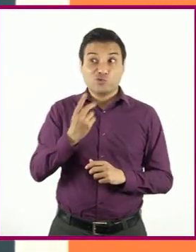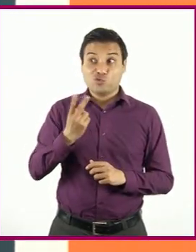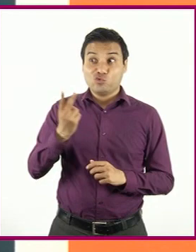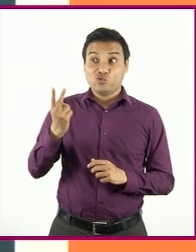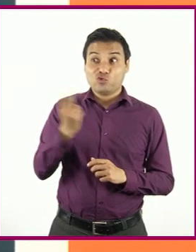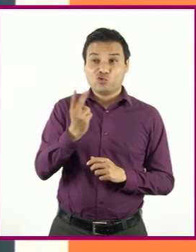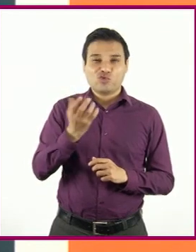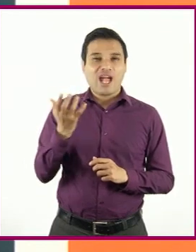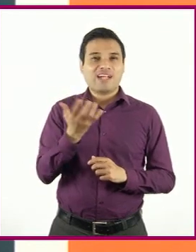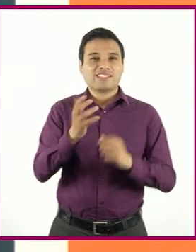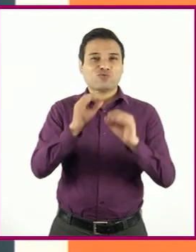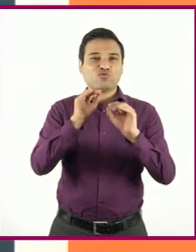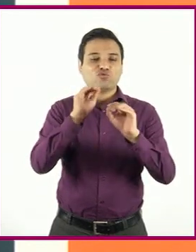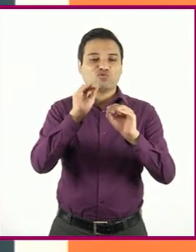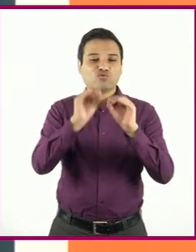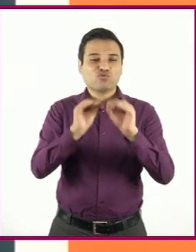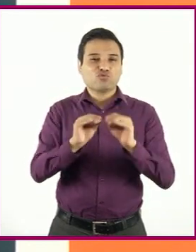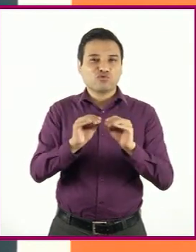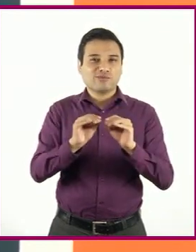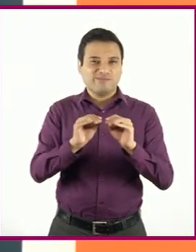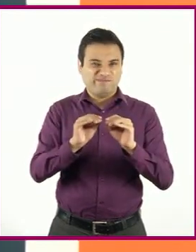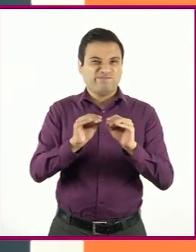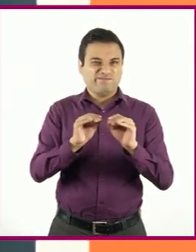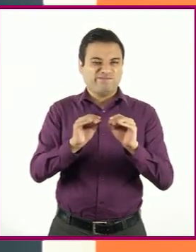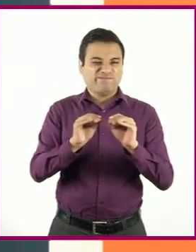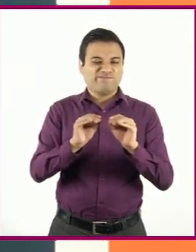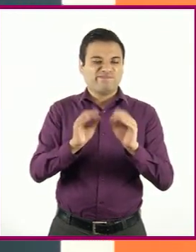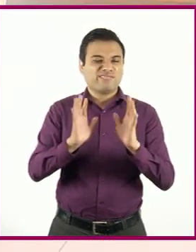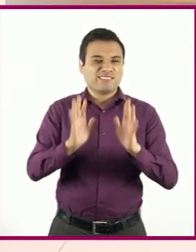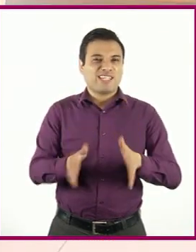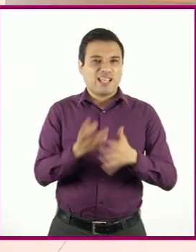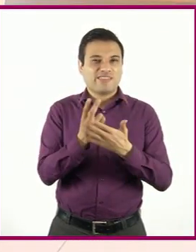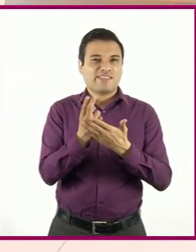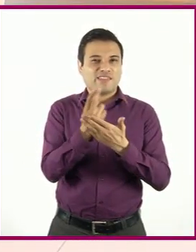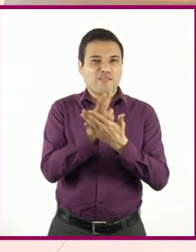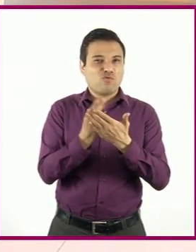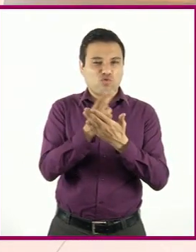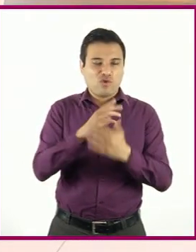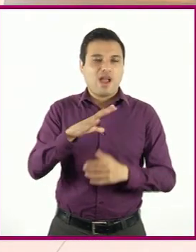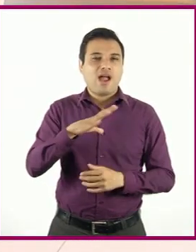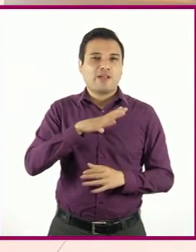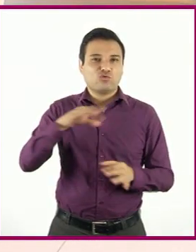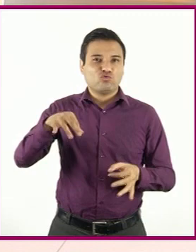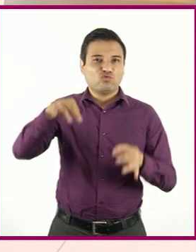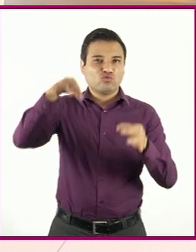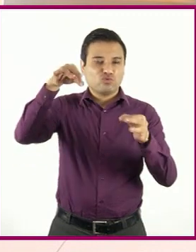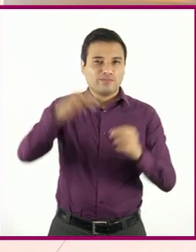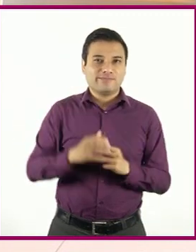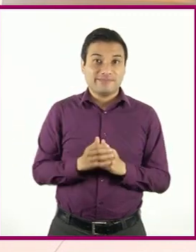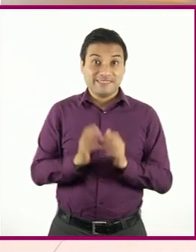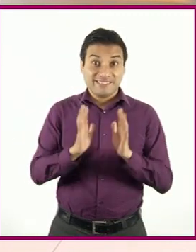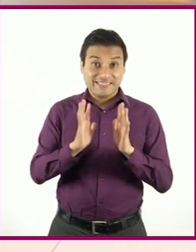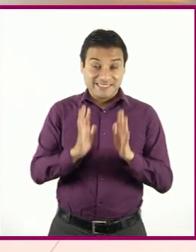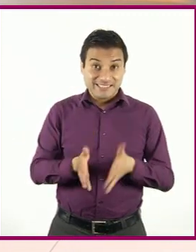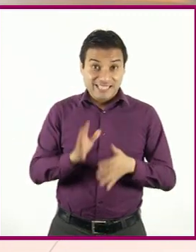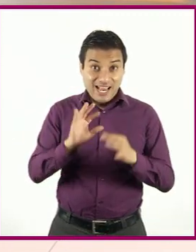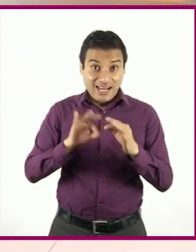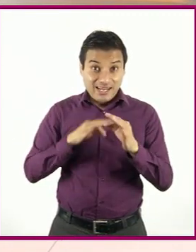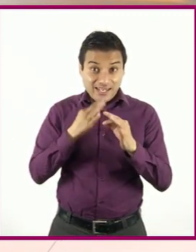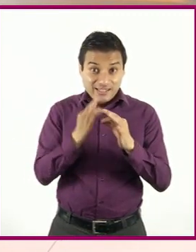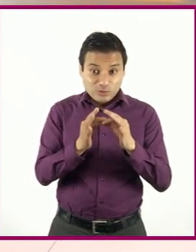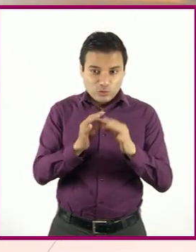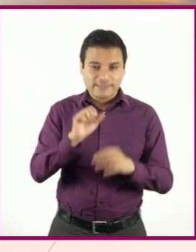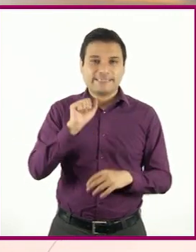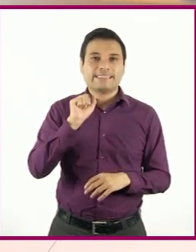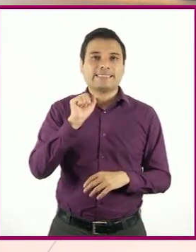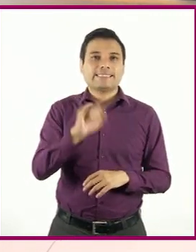con base en los bocetos y los planos que tenemos preparados. ¿Estás listo? Sí.